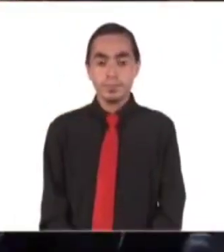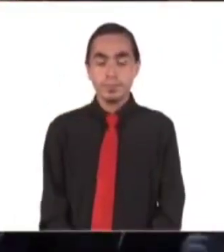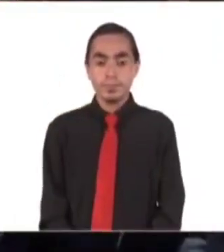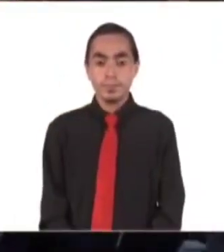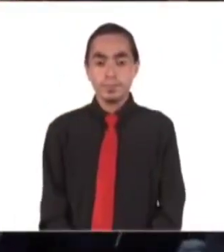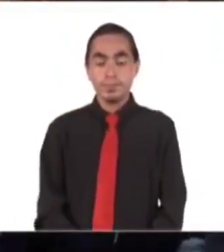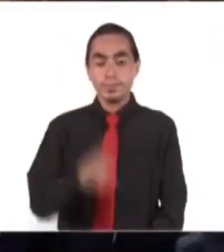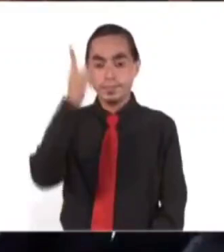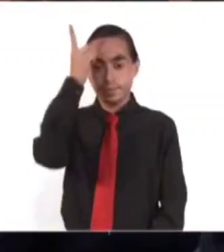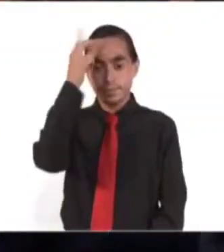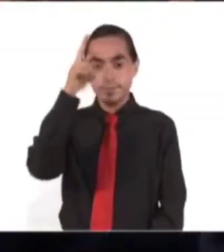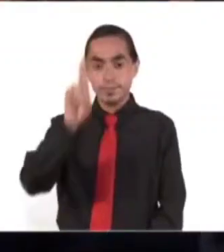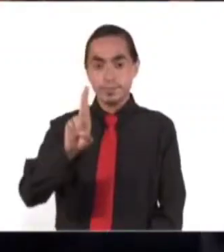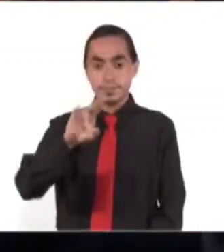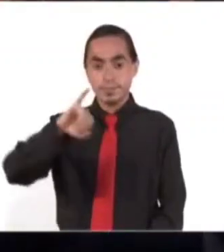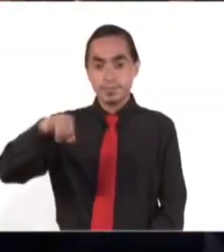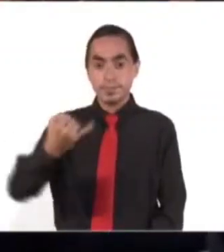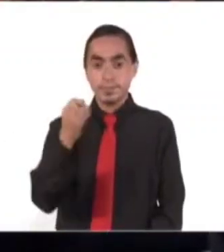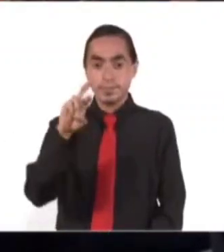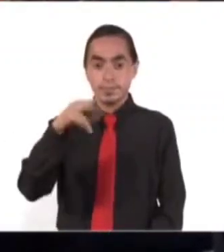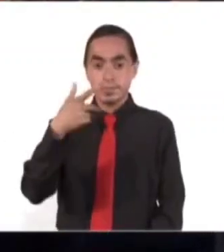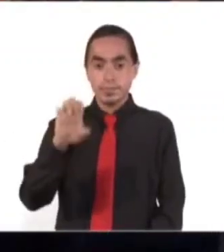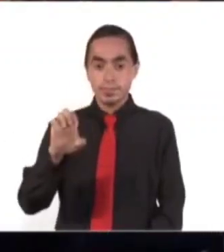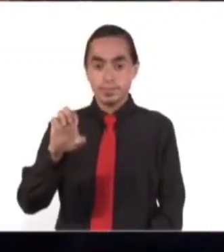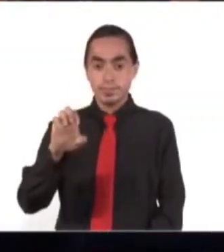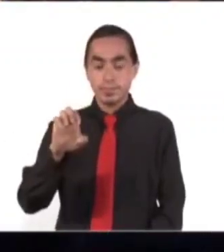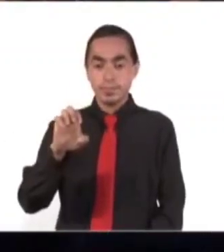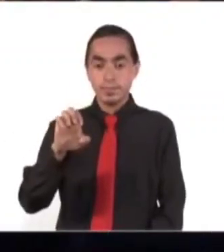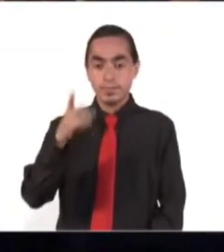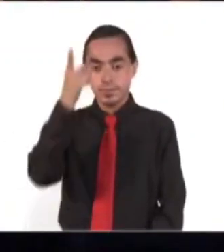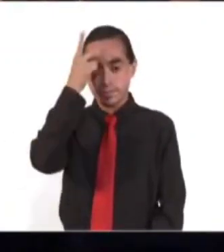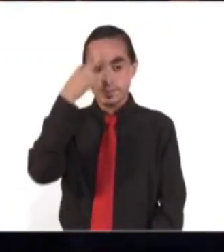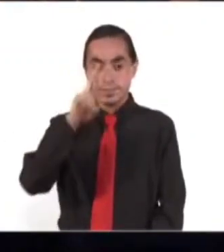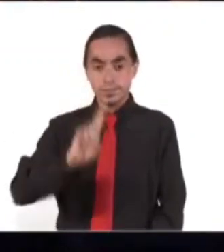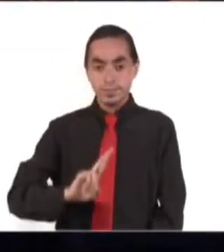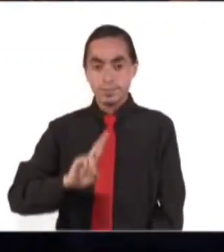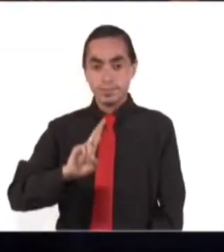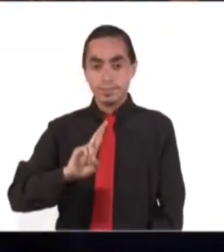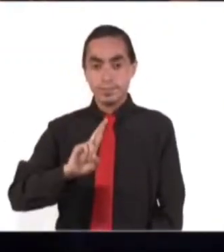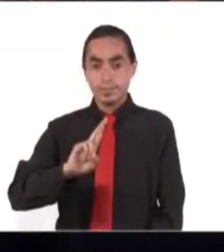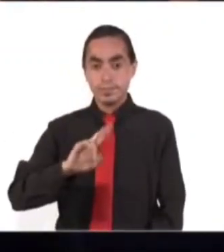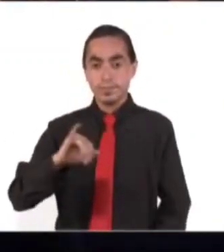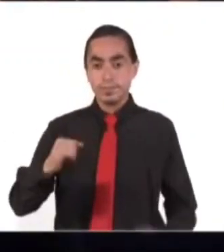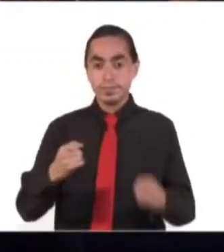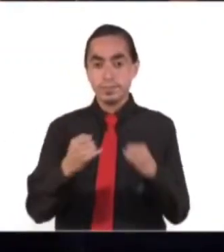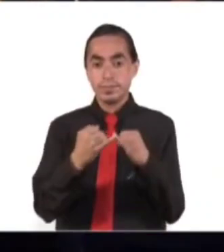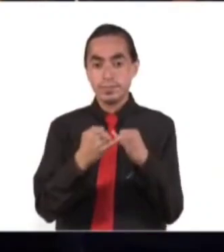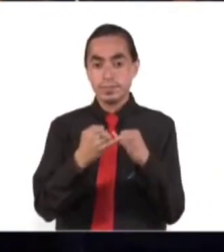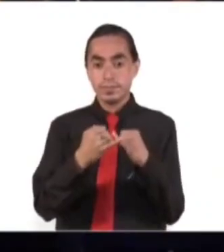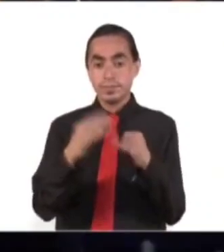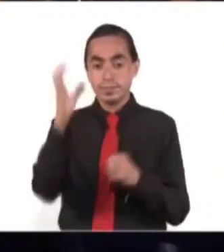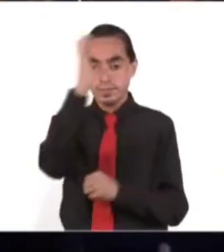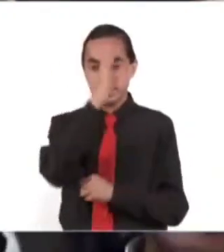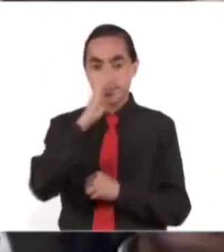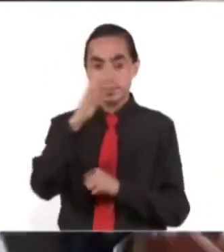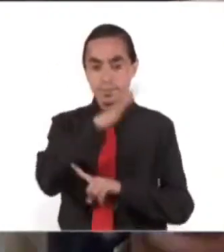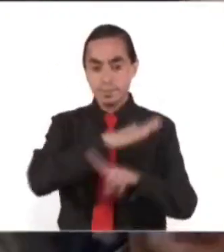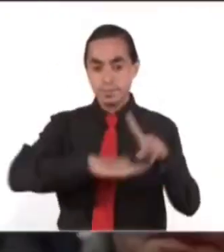El doctor Jorge Zavala, director del Instituto de Ciencias de la Atmósfera y Cambio Climático.